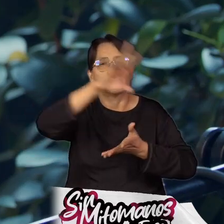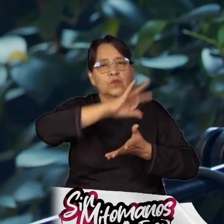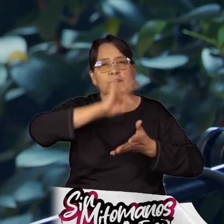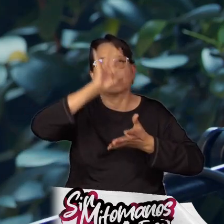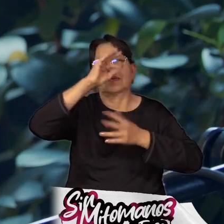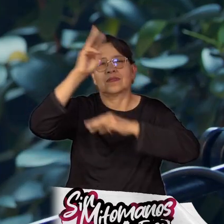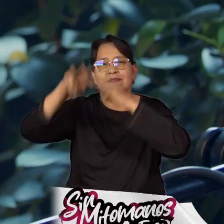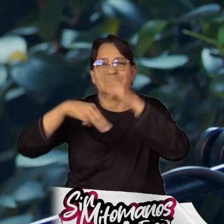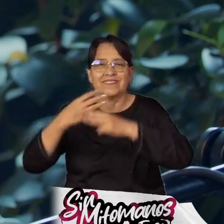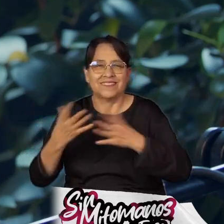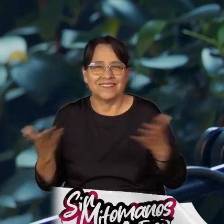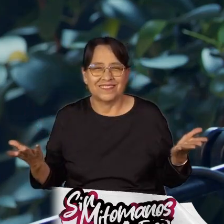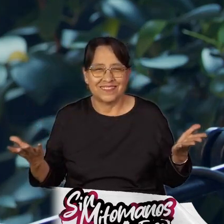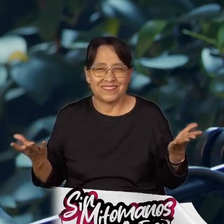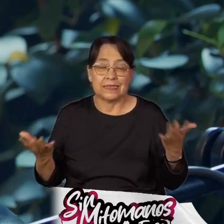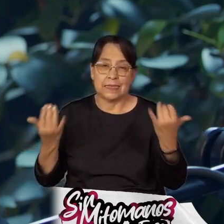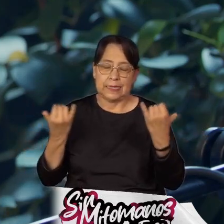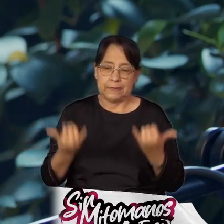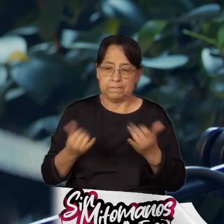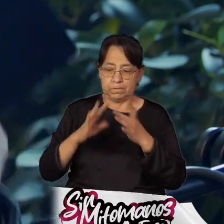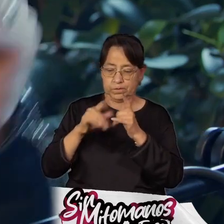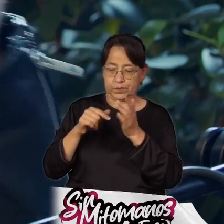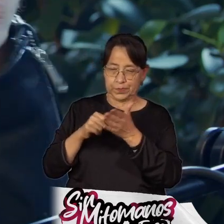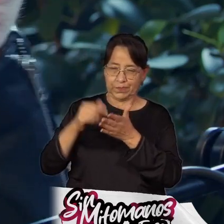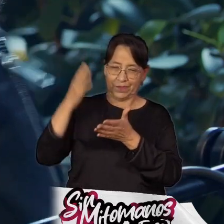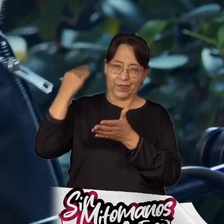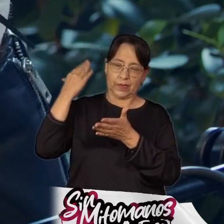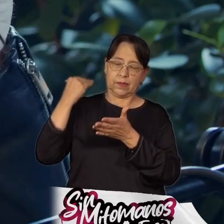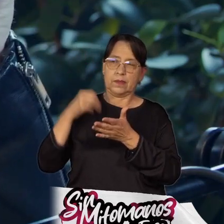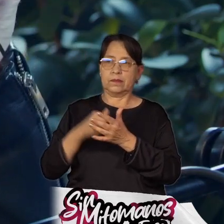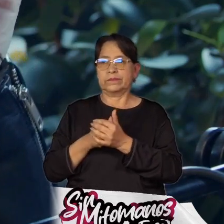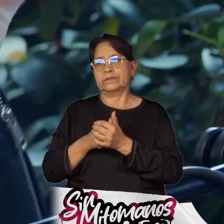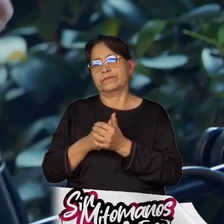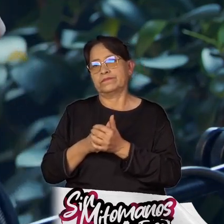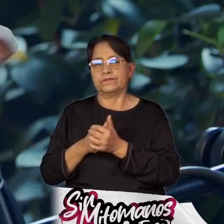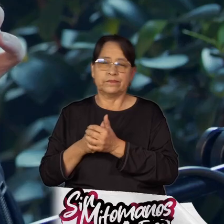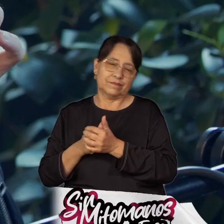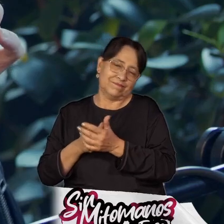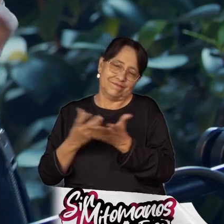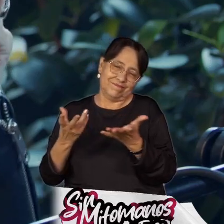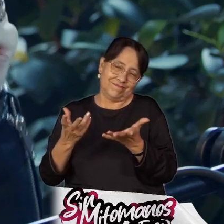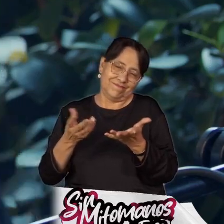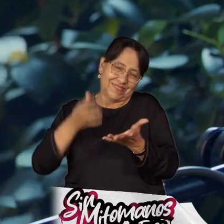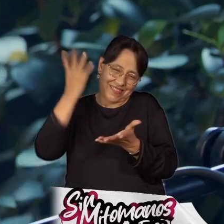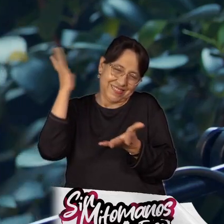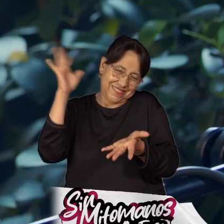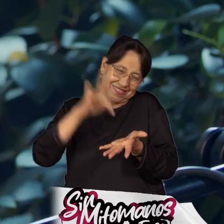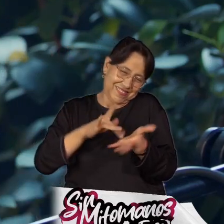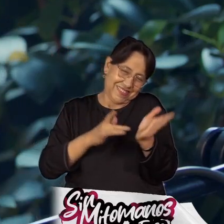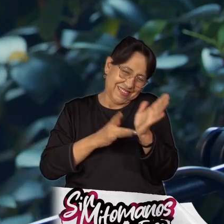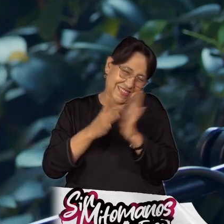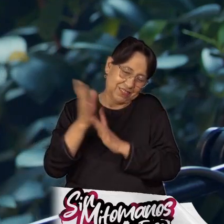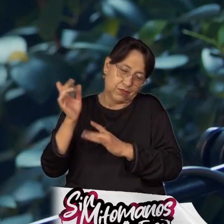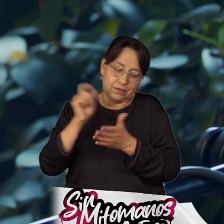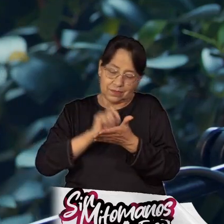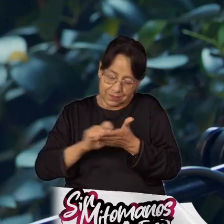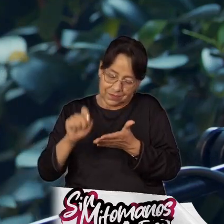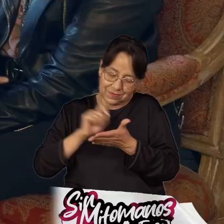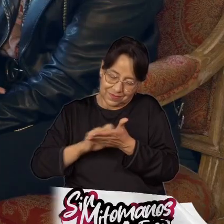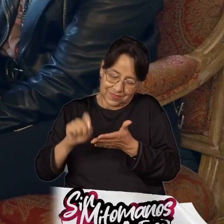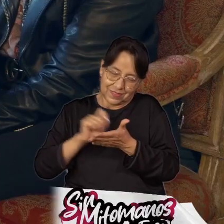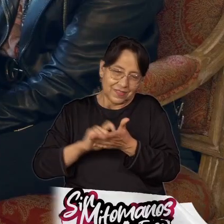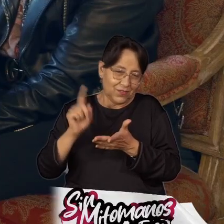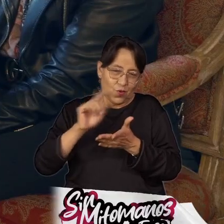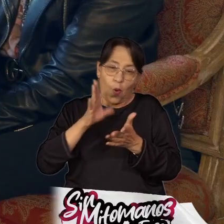porque tristemente en esa época todavía este precioso libro no se había puesto en un compendio. De hecho, estaba